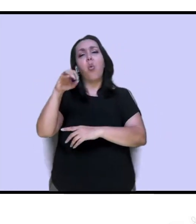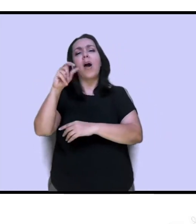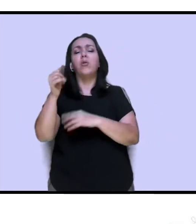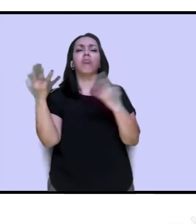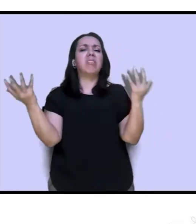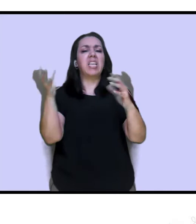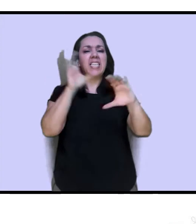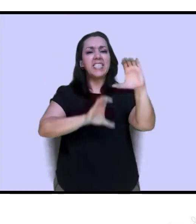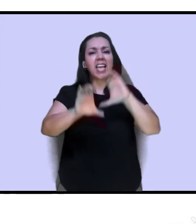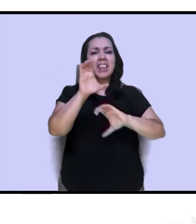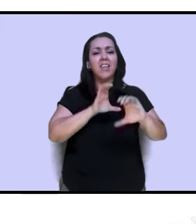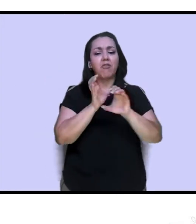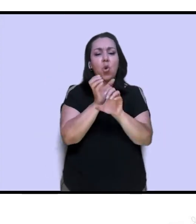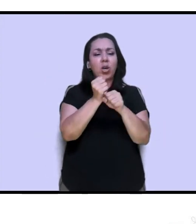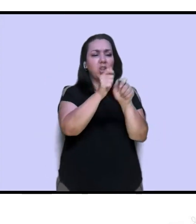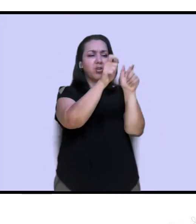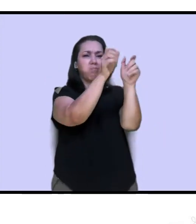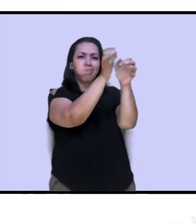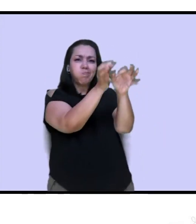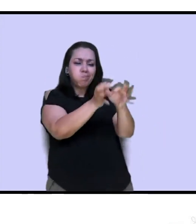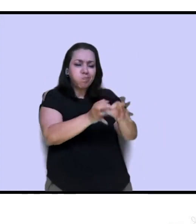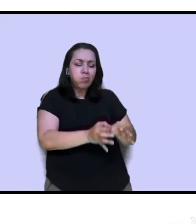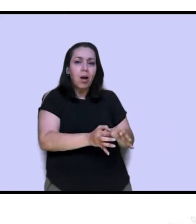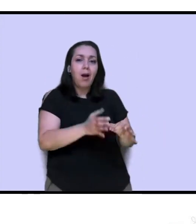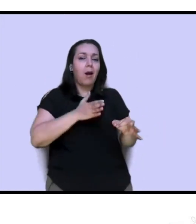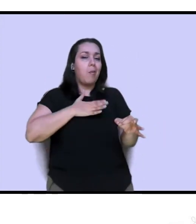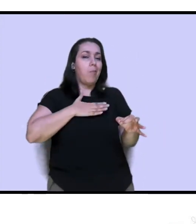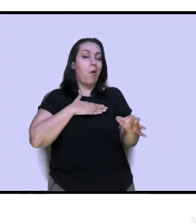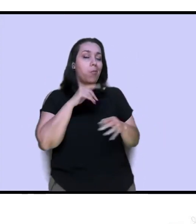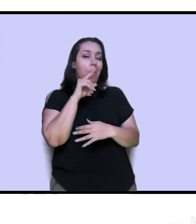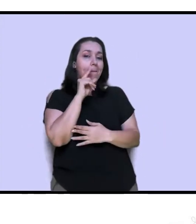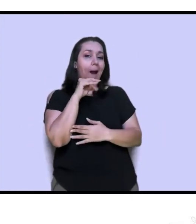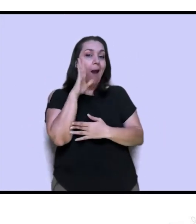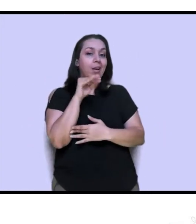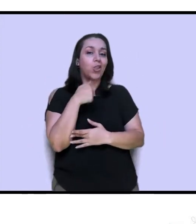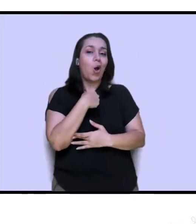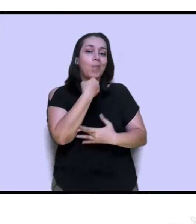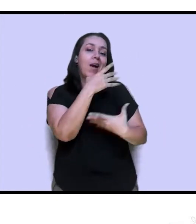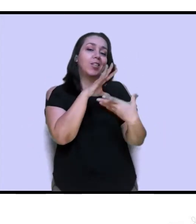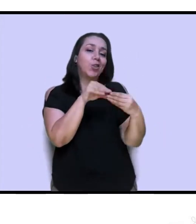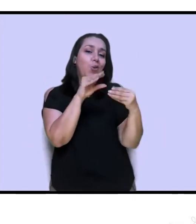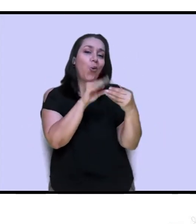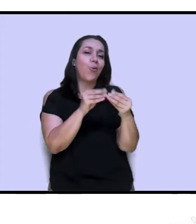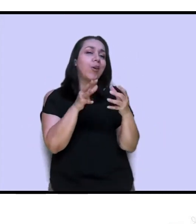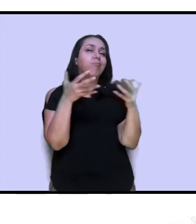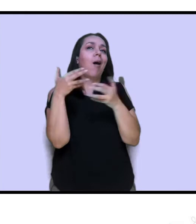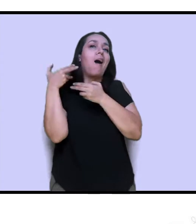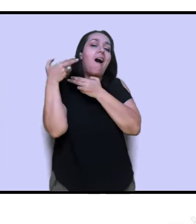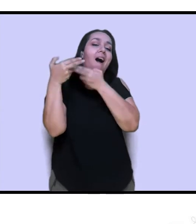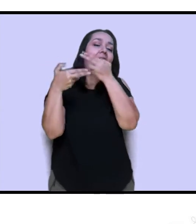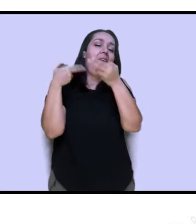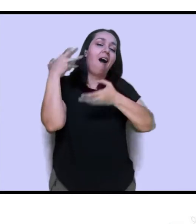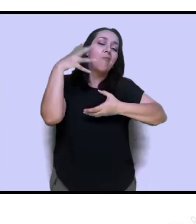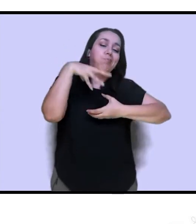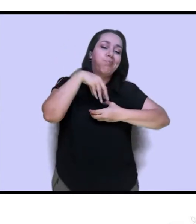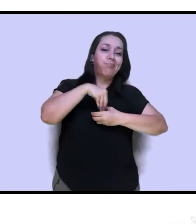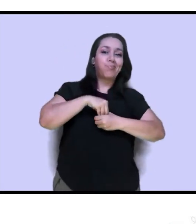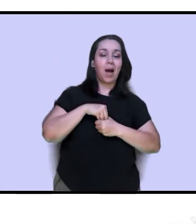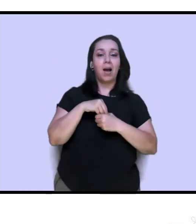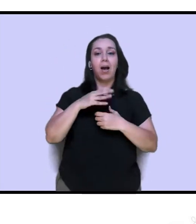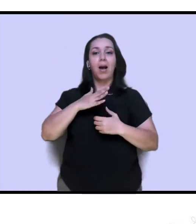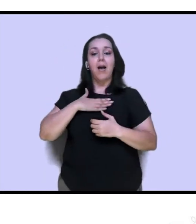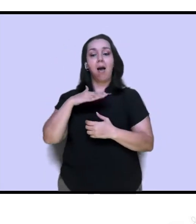Galeano, los científicos dicen que estamos hechos de átomos, pero a mí, un pajarito, me contó que estamos hechos de